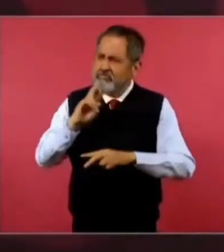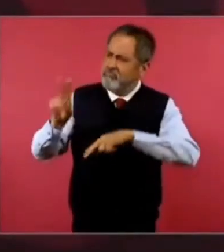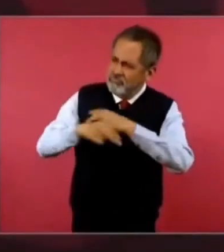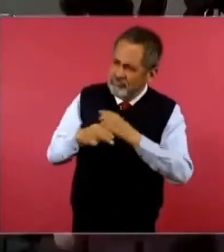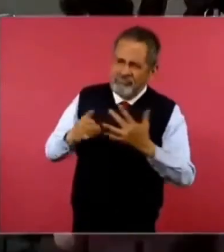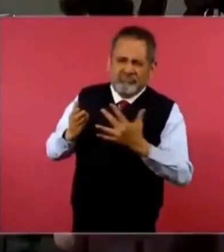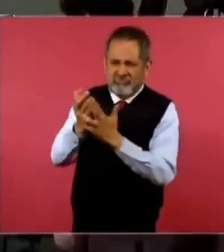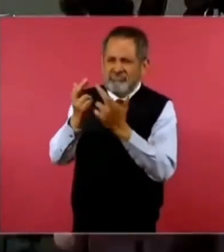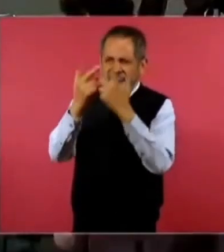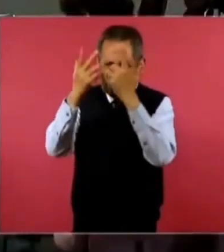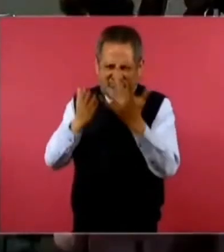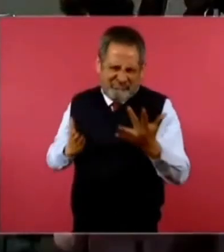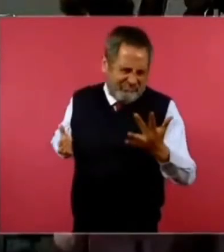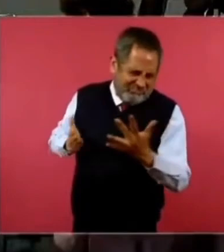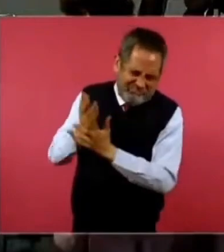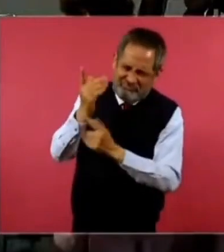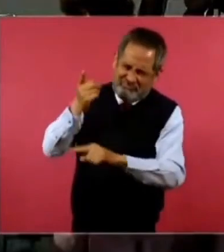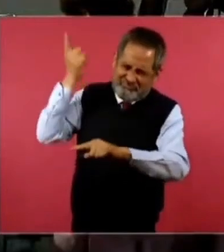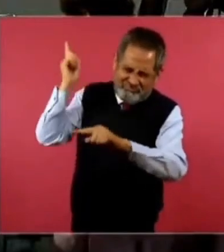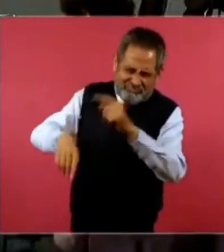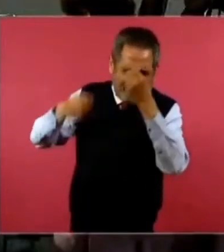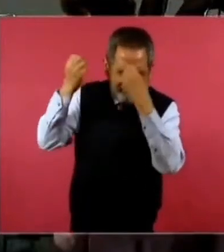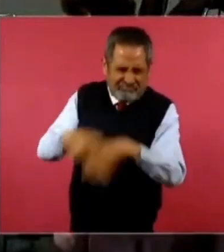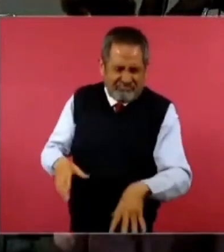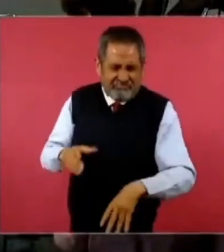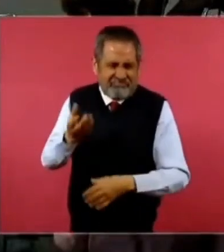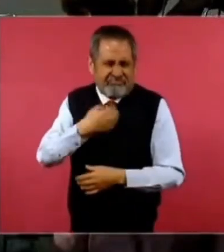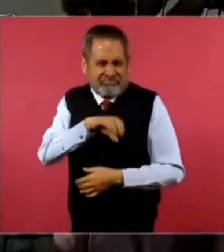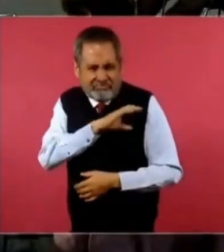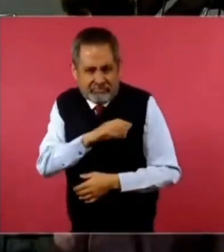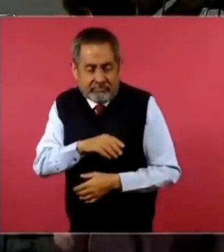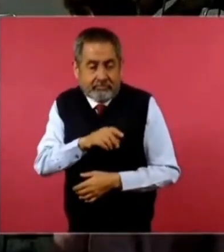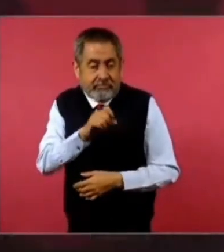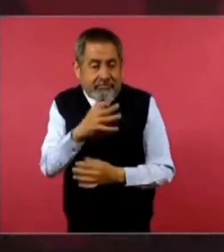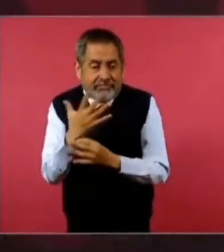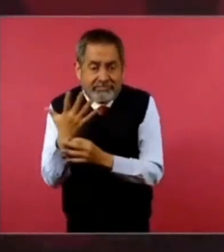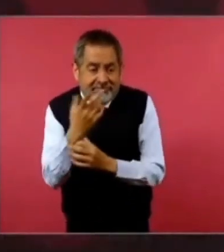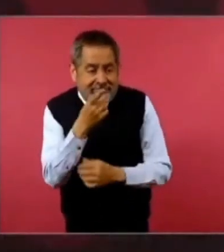mismo. Vamos a irrumpir en los actos de Claudia Sheinbaum.